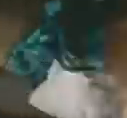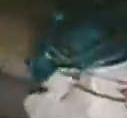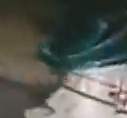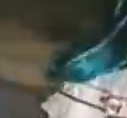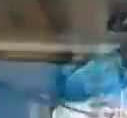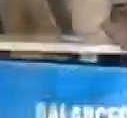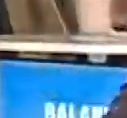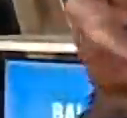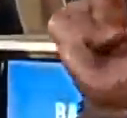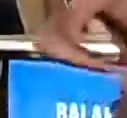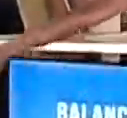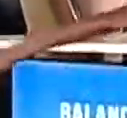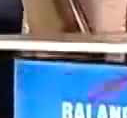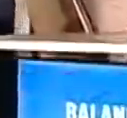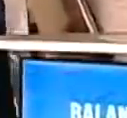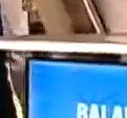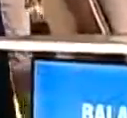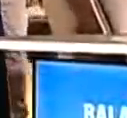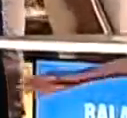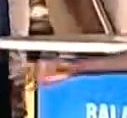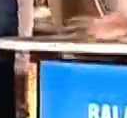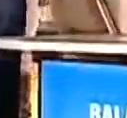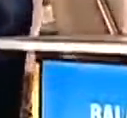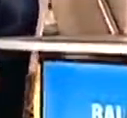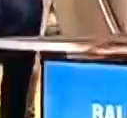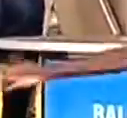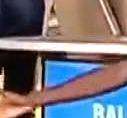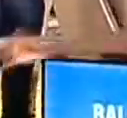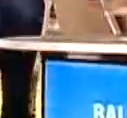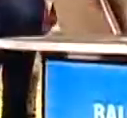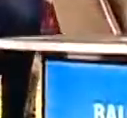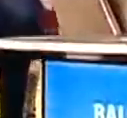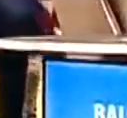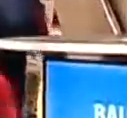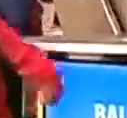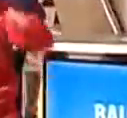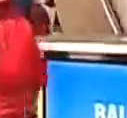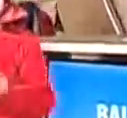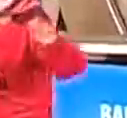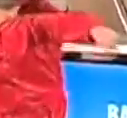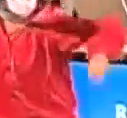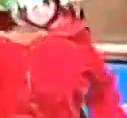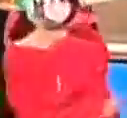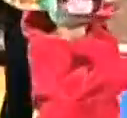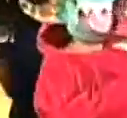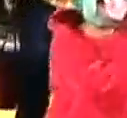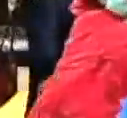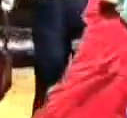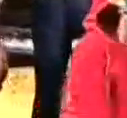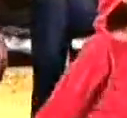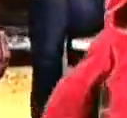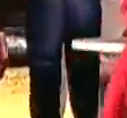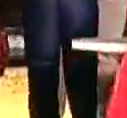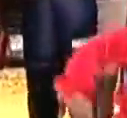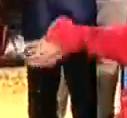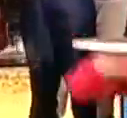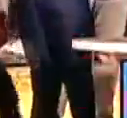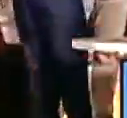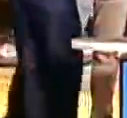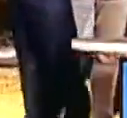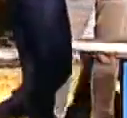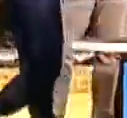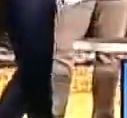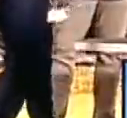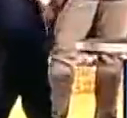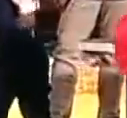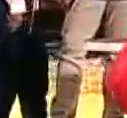Queen. Isidora, Calypso Queen, con qué linda. Ajá. Isidora, Calypso Queen, con qué linda.